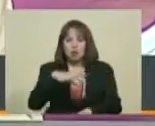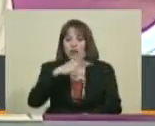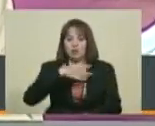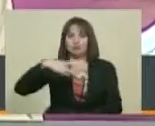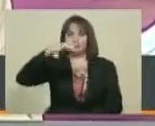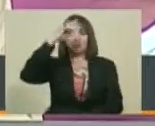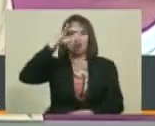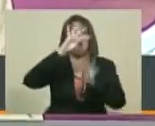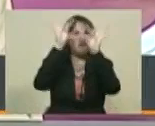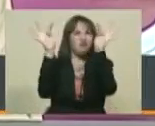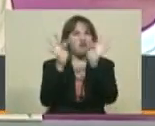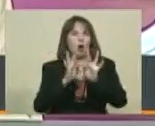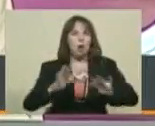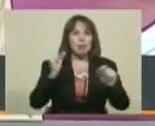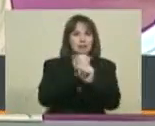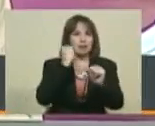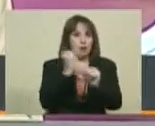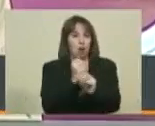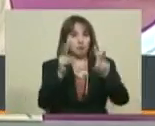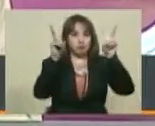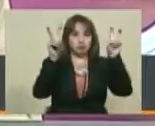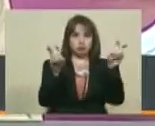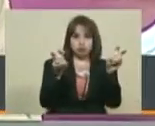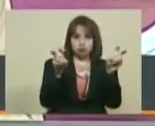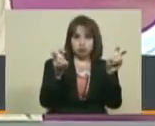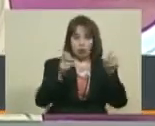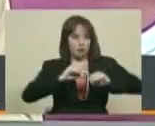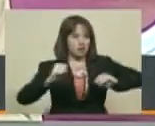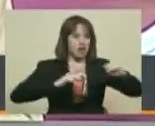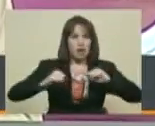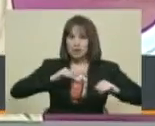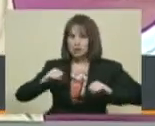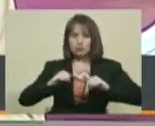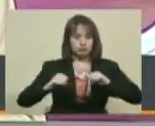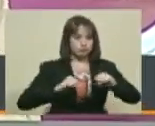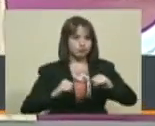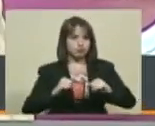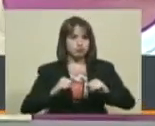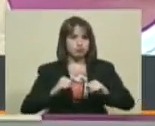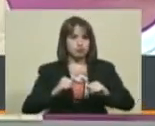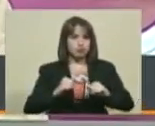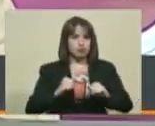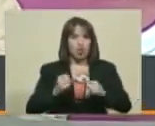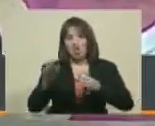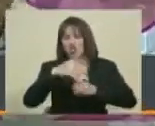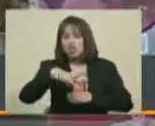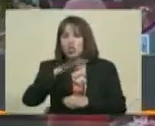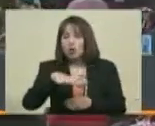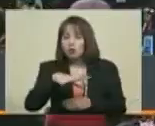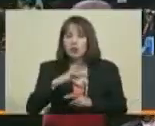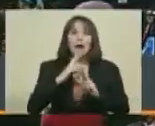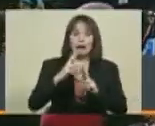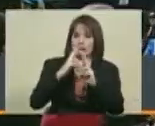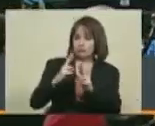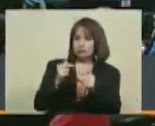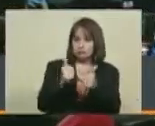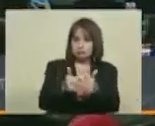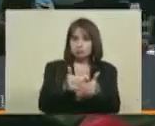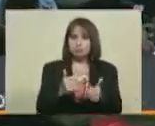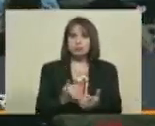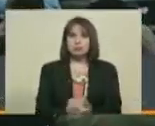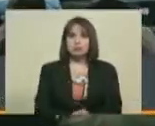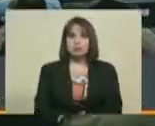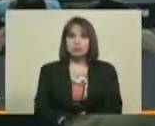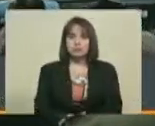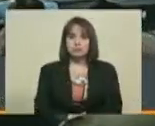trabajo, nueva en la dinámica de movimiento y nueva en los resultados, porque